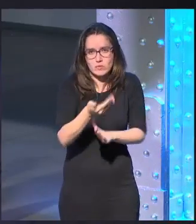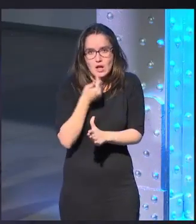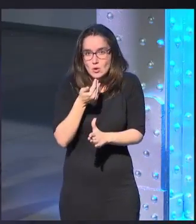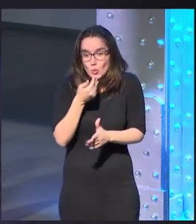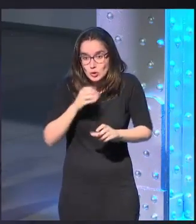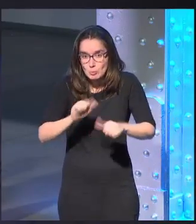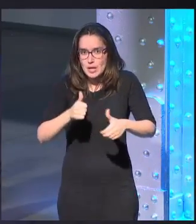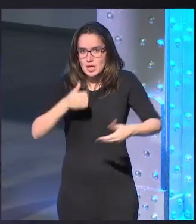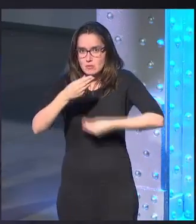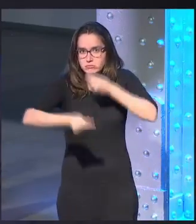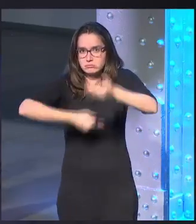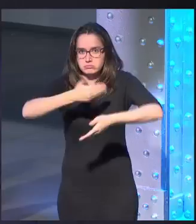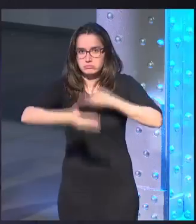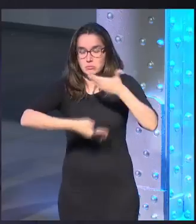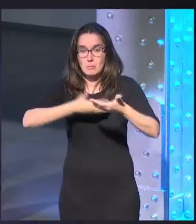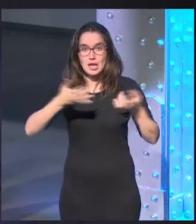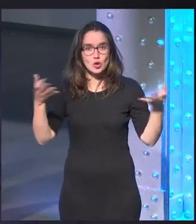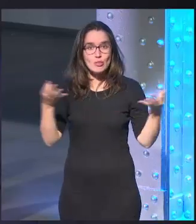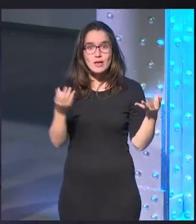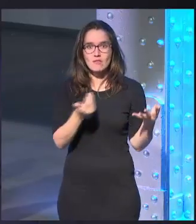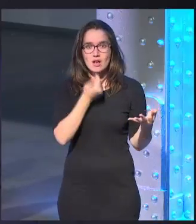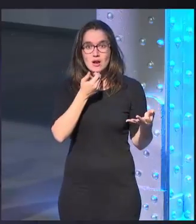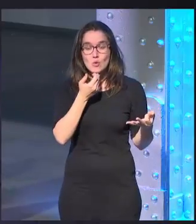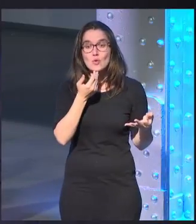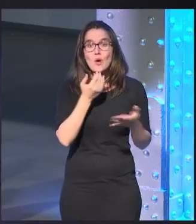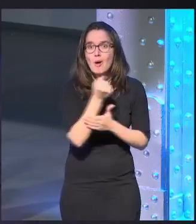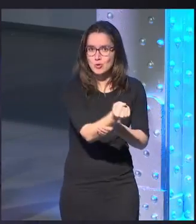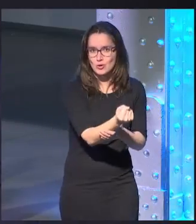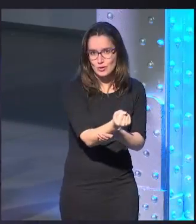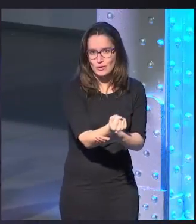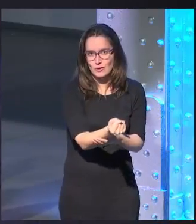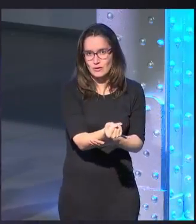a tener tracción. Y para eso alguien tiene que haberles apoyado